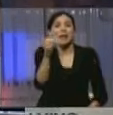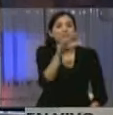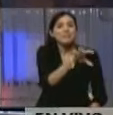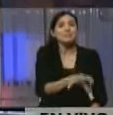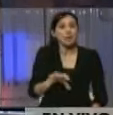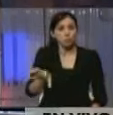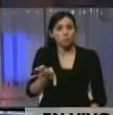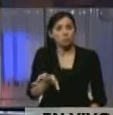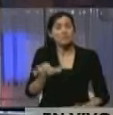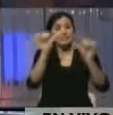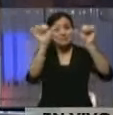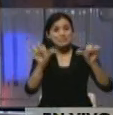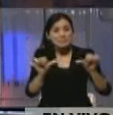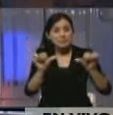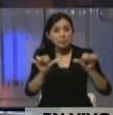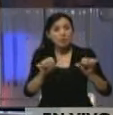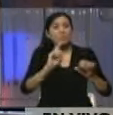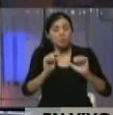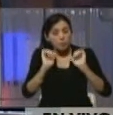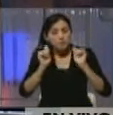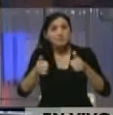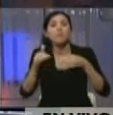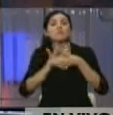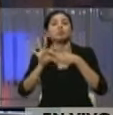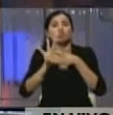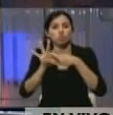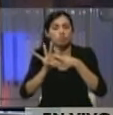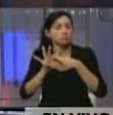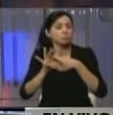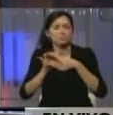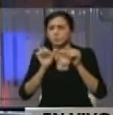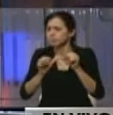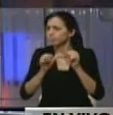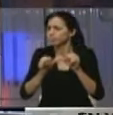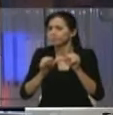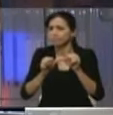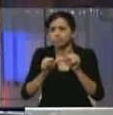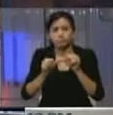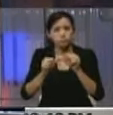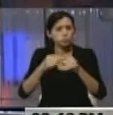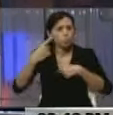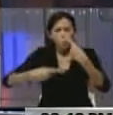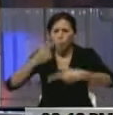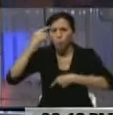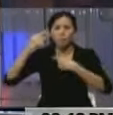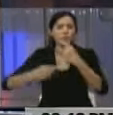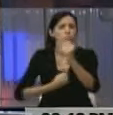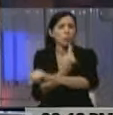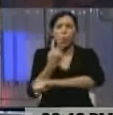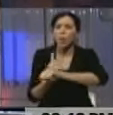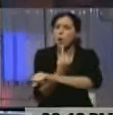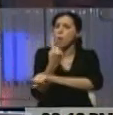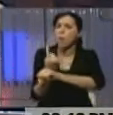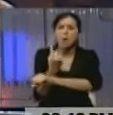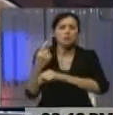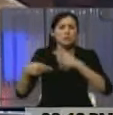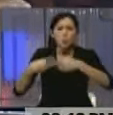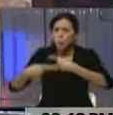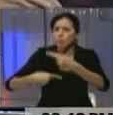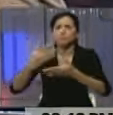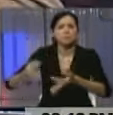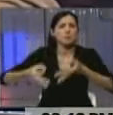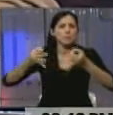debe funcionar, como he ordenado, bueno, de manera permanente, cada hora, cada día, porque hay que ir logrando